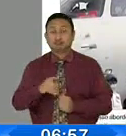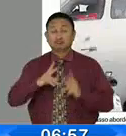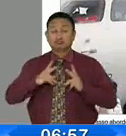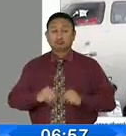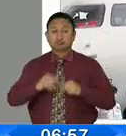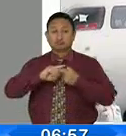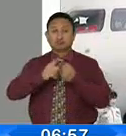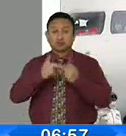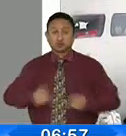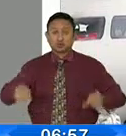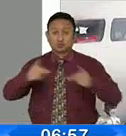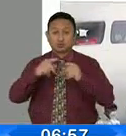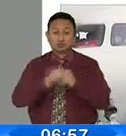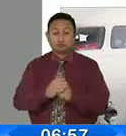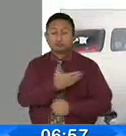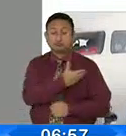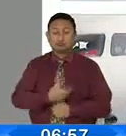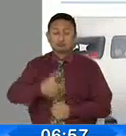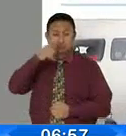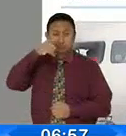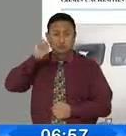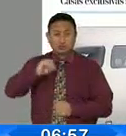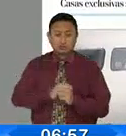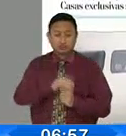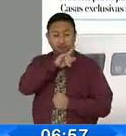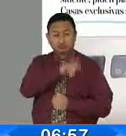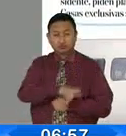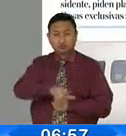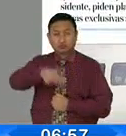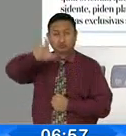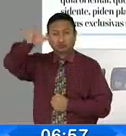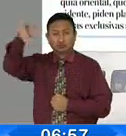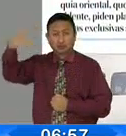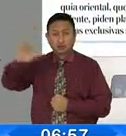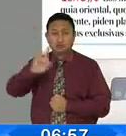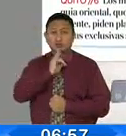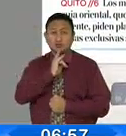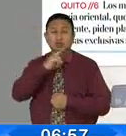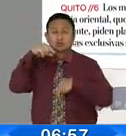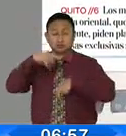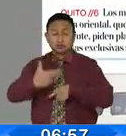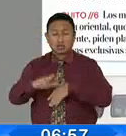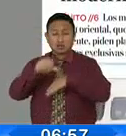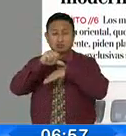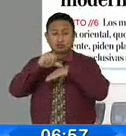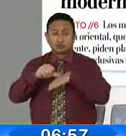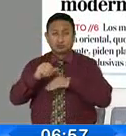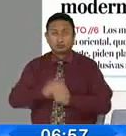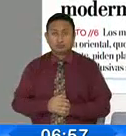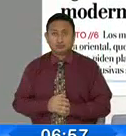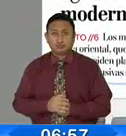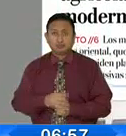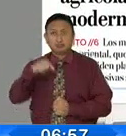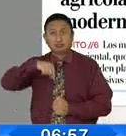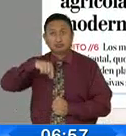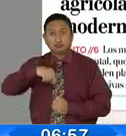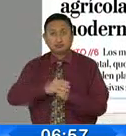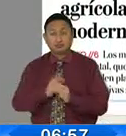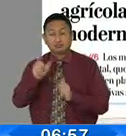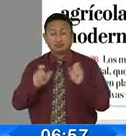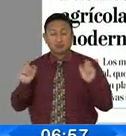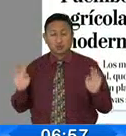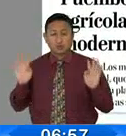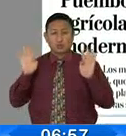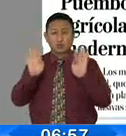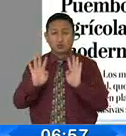El presidente Lazo abordó el avión Falcon que viajó a Miami para hacerse una intervención. Y restricciones para evitar aglomeraciones en la fiesta del